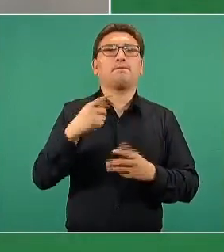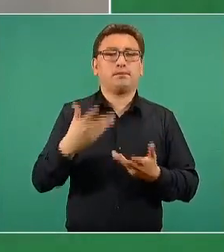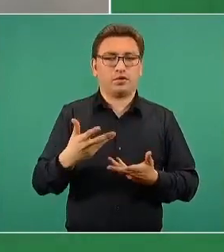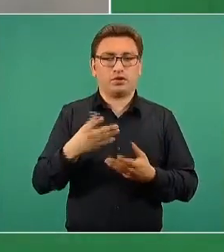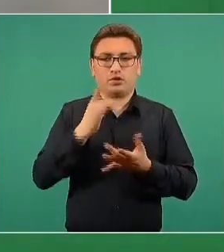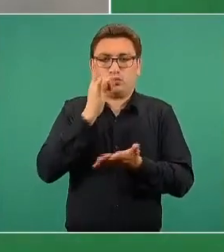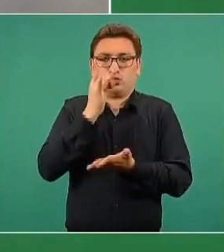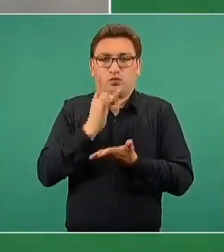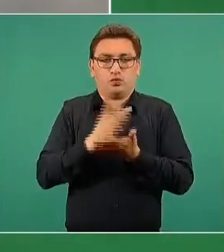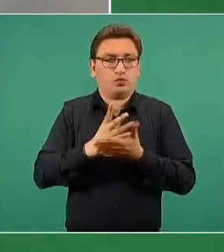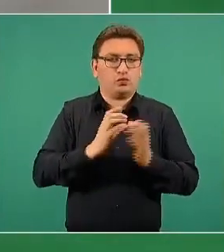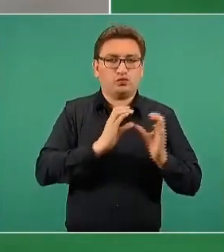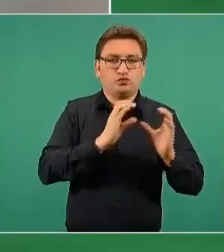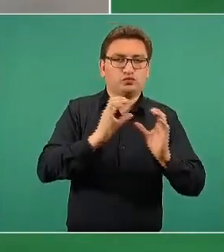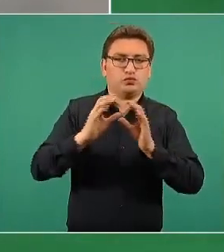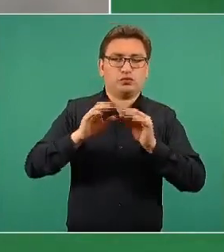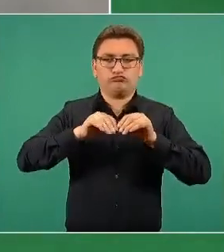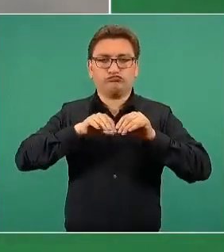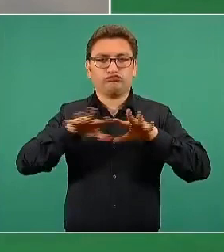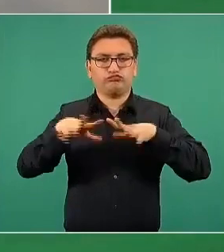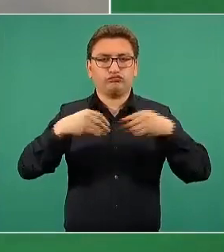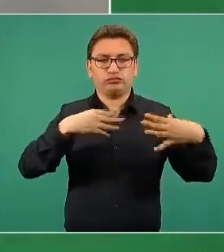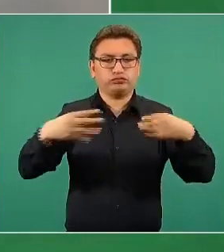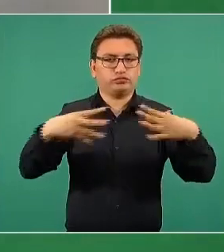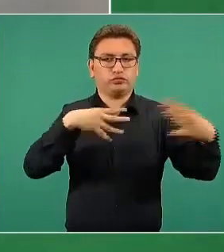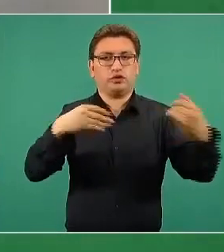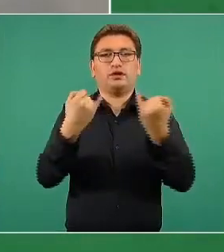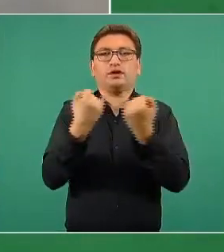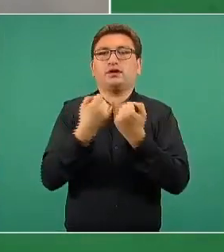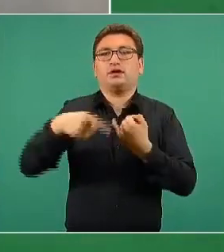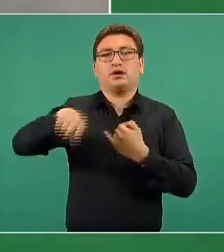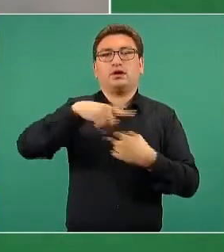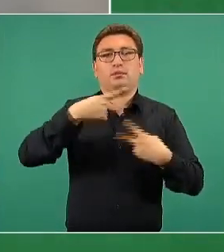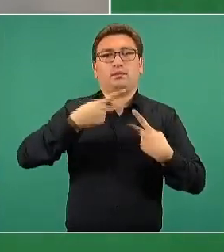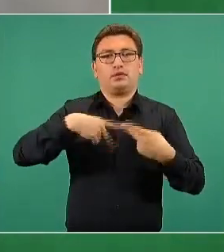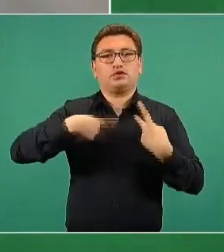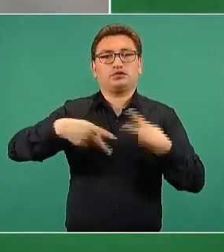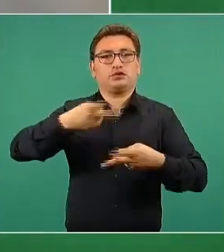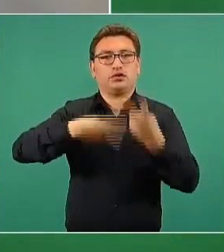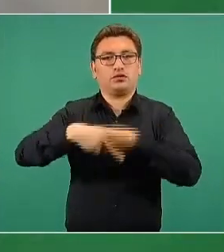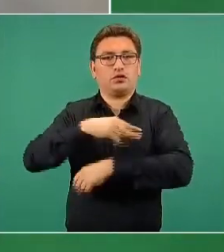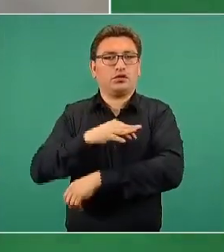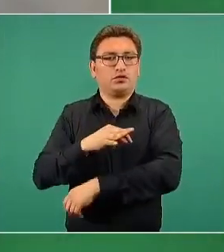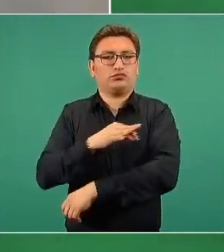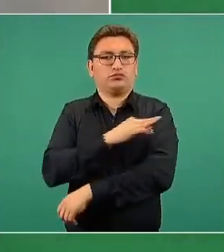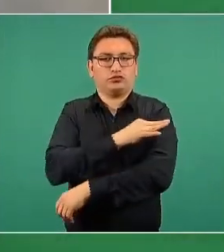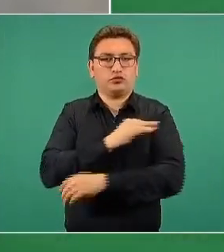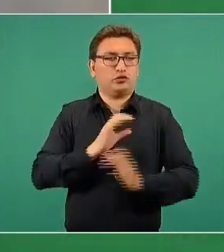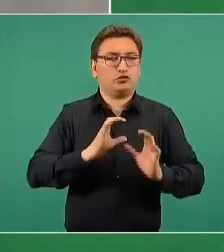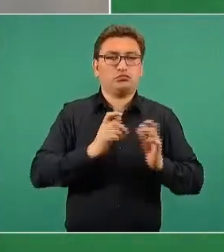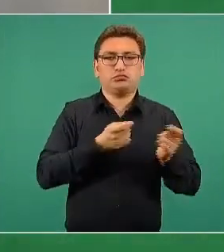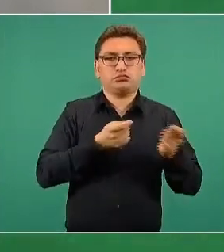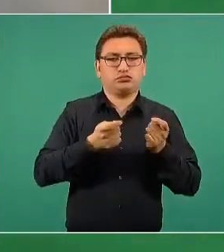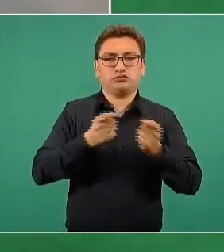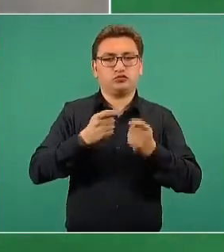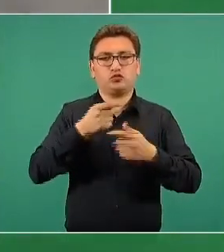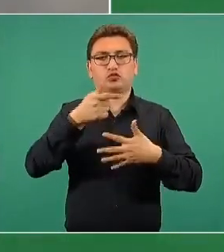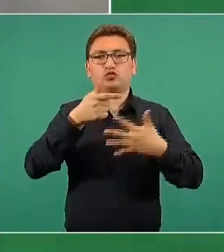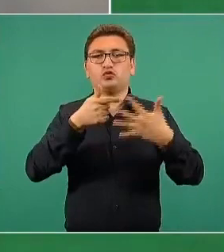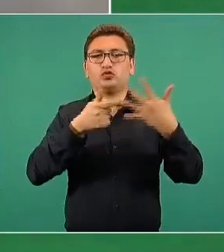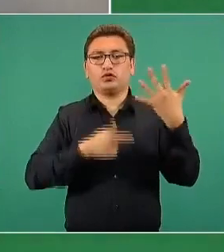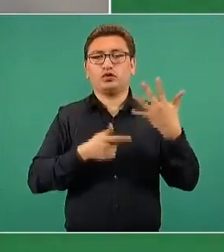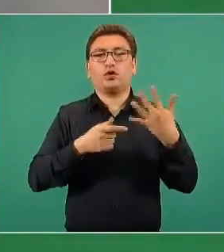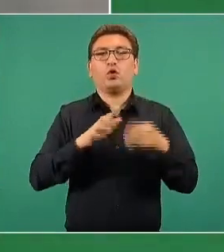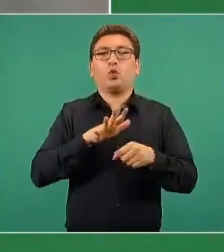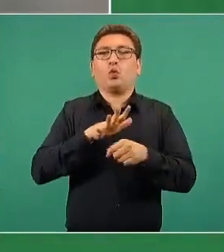vigilancia epidemiológica y el seguimiento de las personas para tener un control sobre el